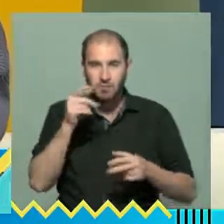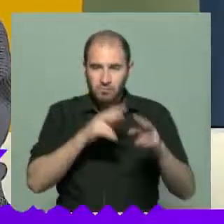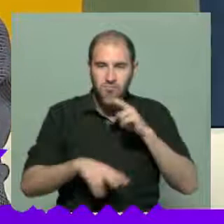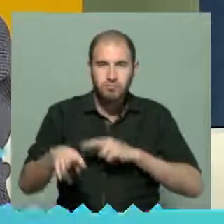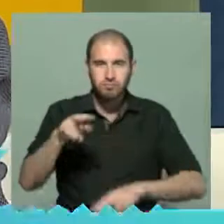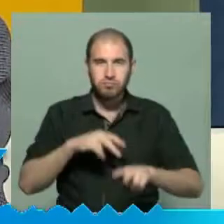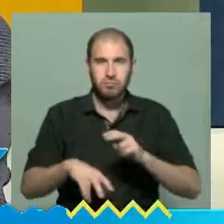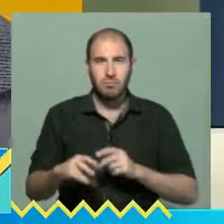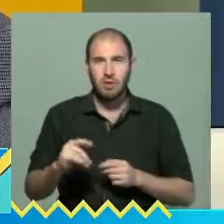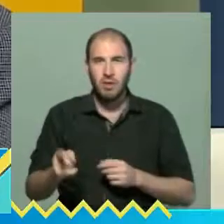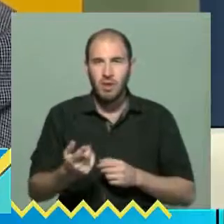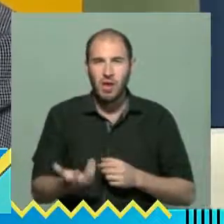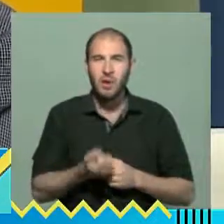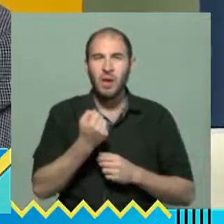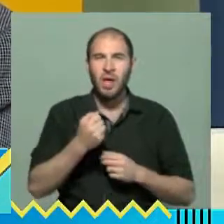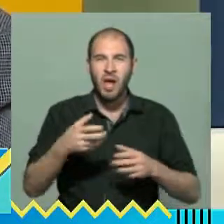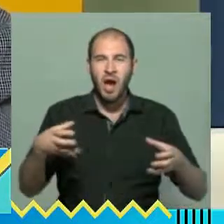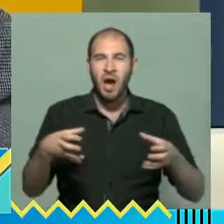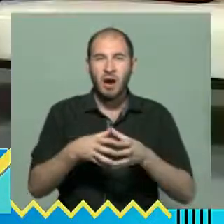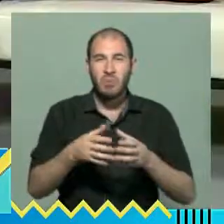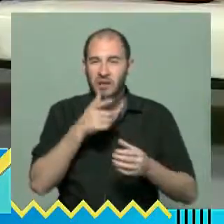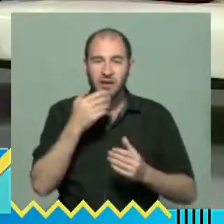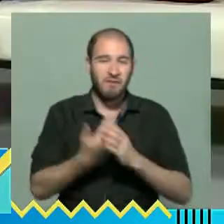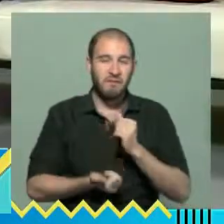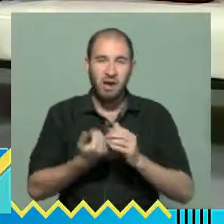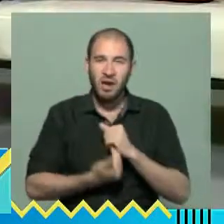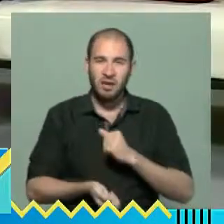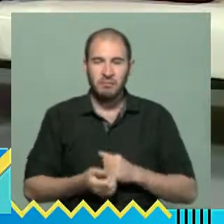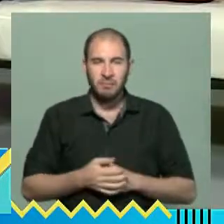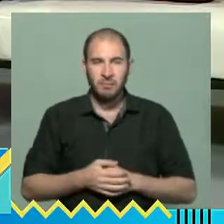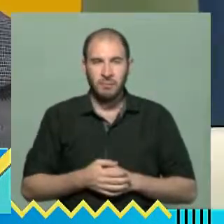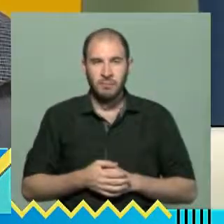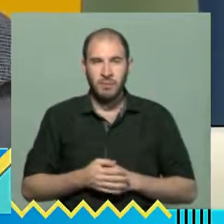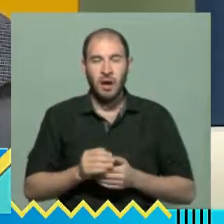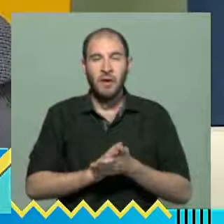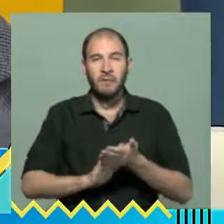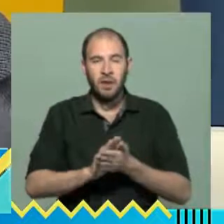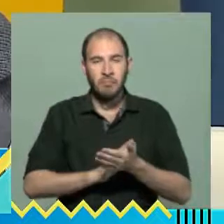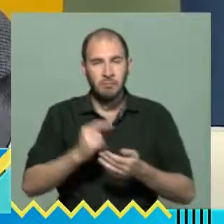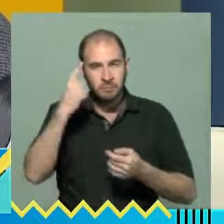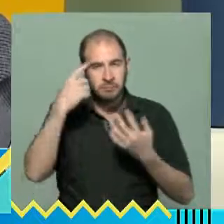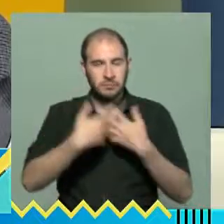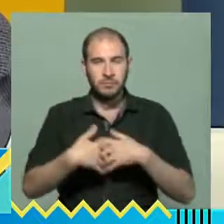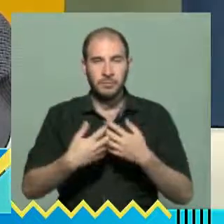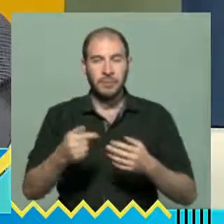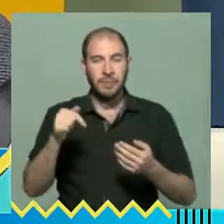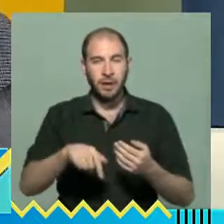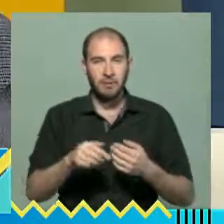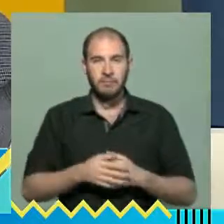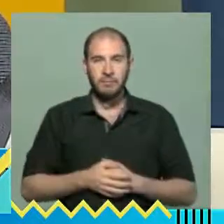un poco, nos encontramos con un sistema que hace agua paradigmáticamente. Los fundamentos de pensamiento sobre los cuales está